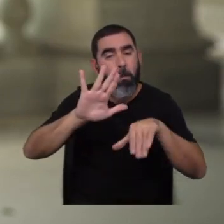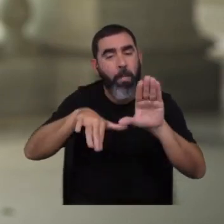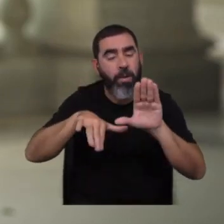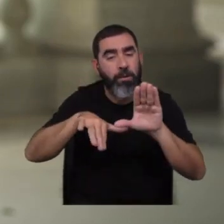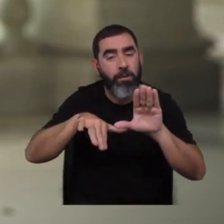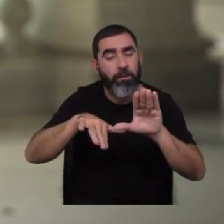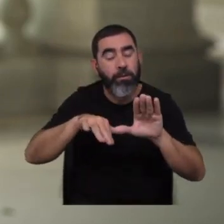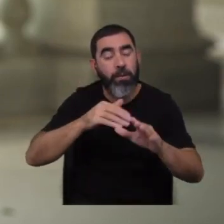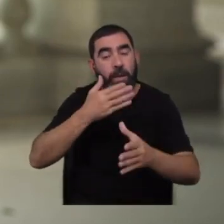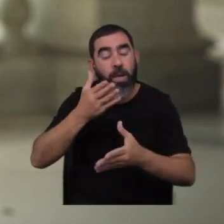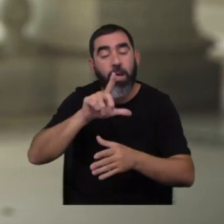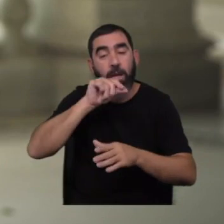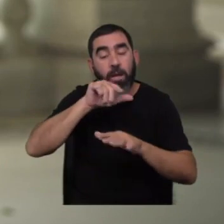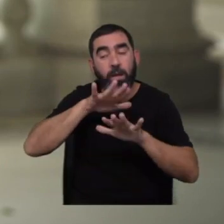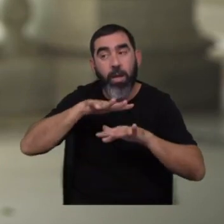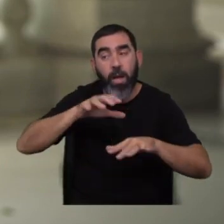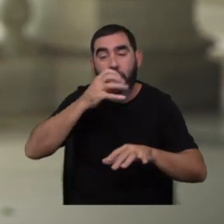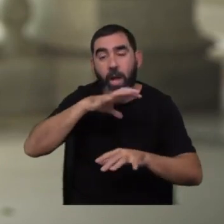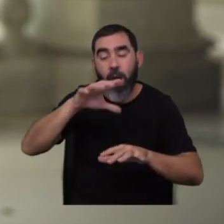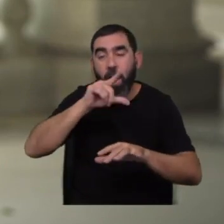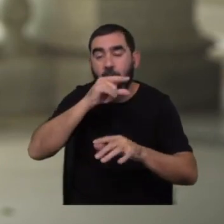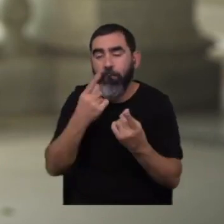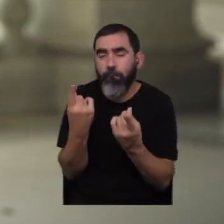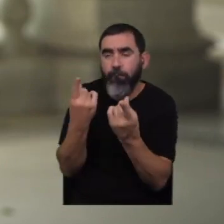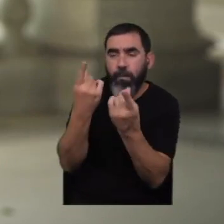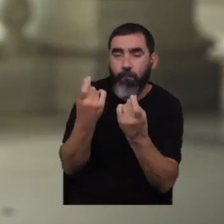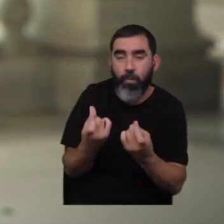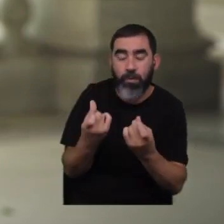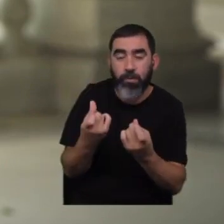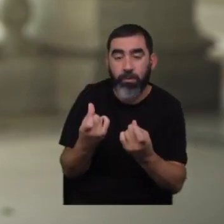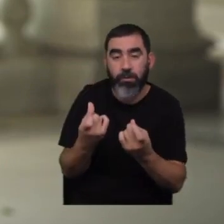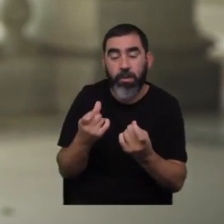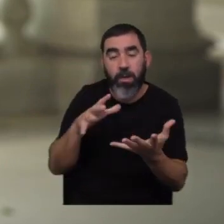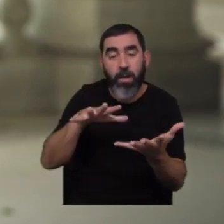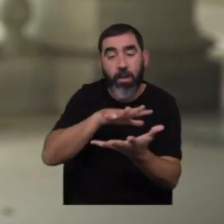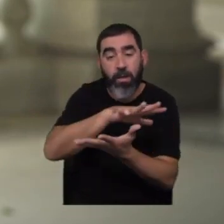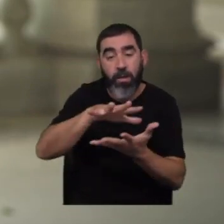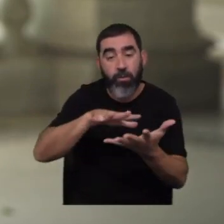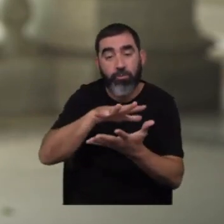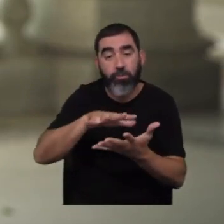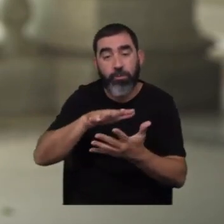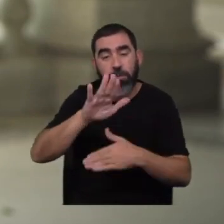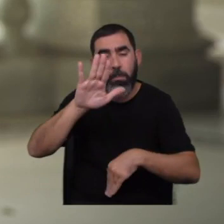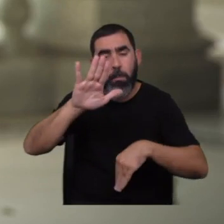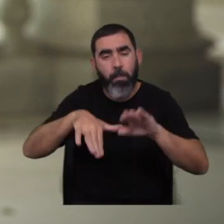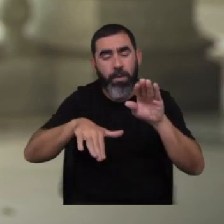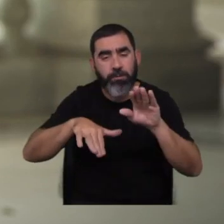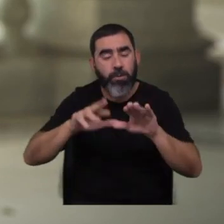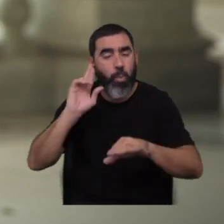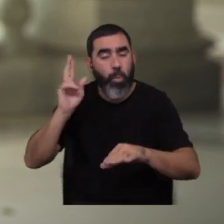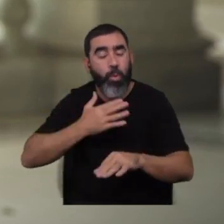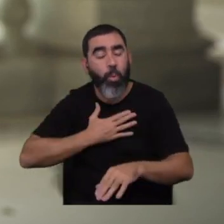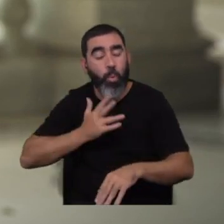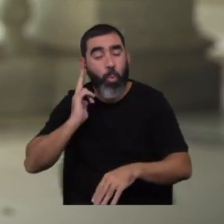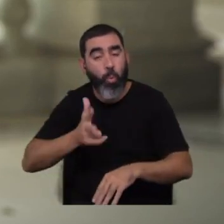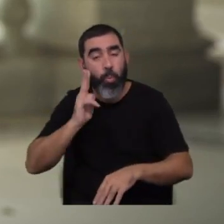las frecuencias, ¿sí? O sea, cantos más agudos en las zonas donde hay mayor cantidad de incidencia de ruido